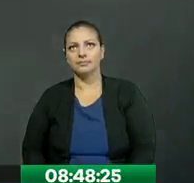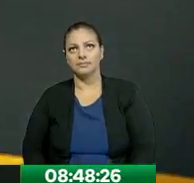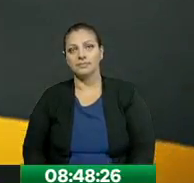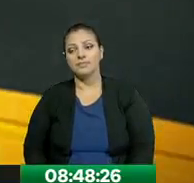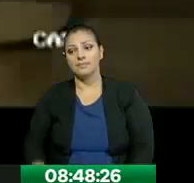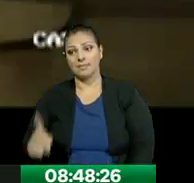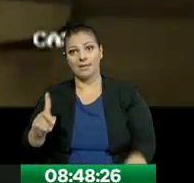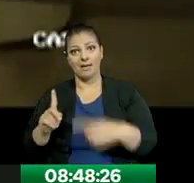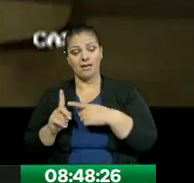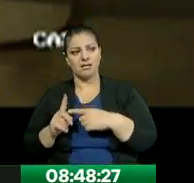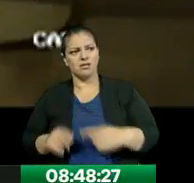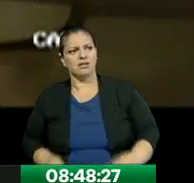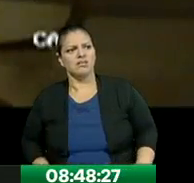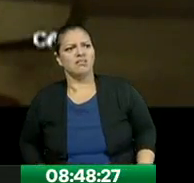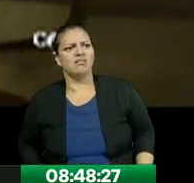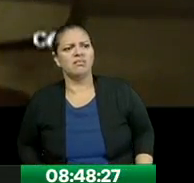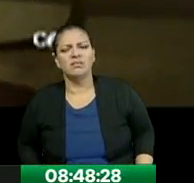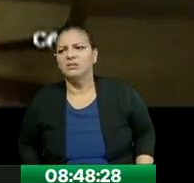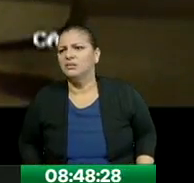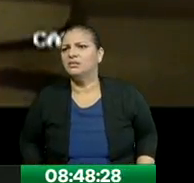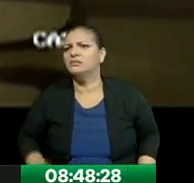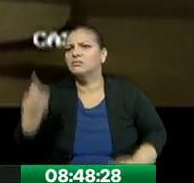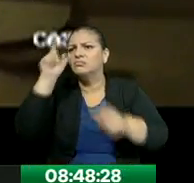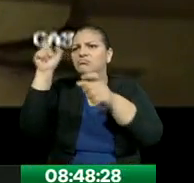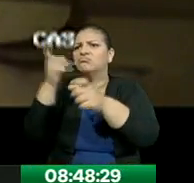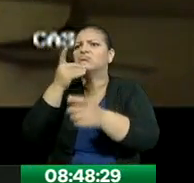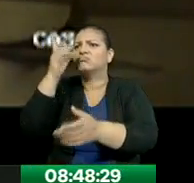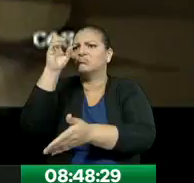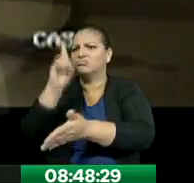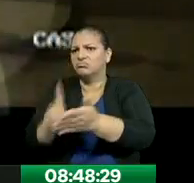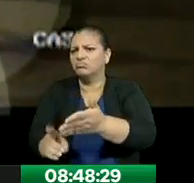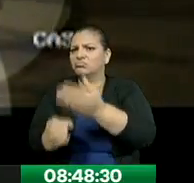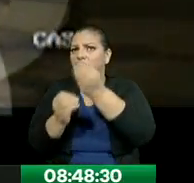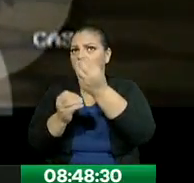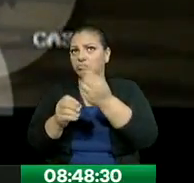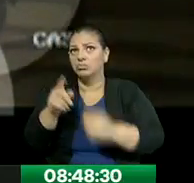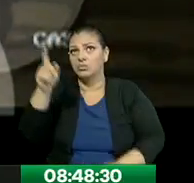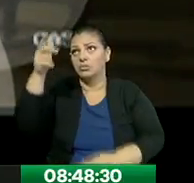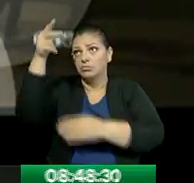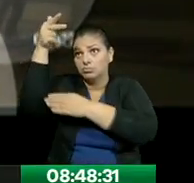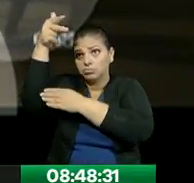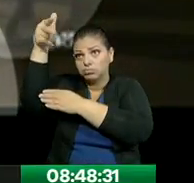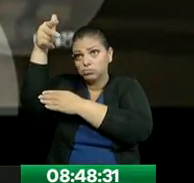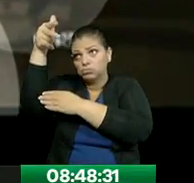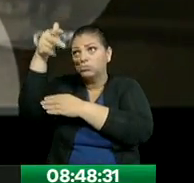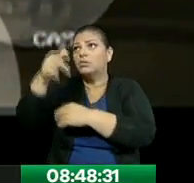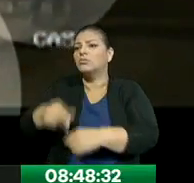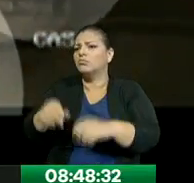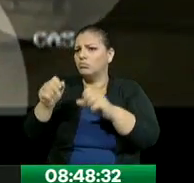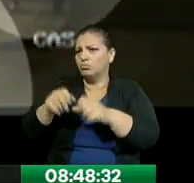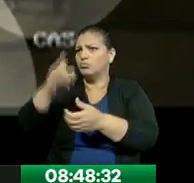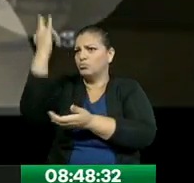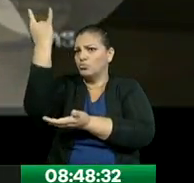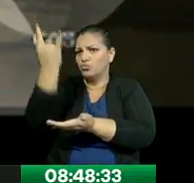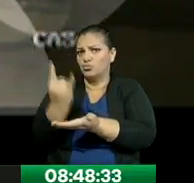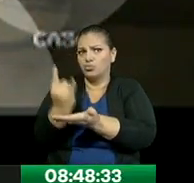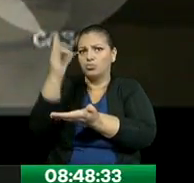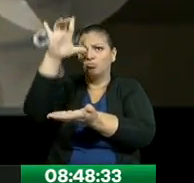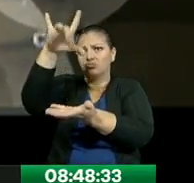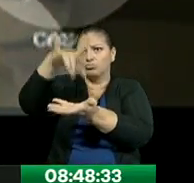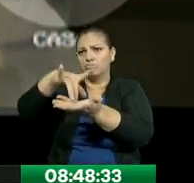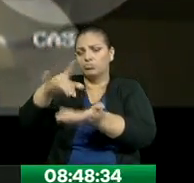la fiscalía y asimismo entregará los videos de seguridad a la policía para que se inicien